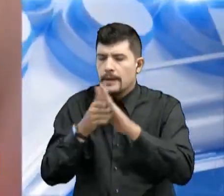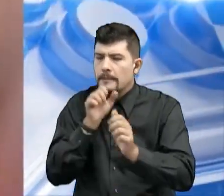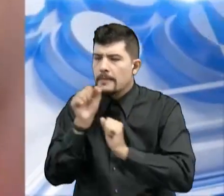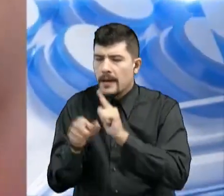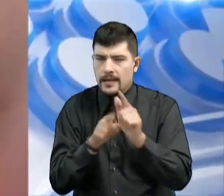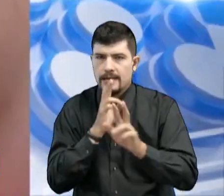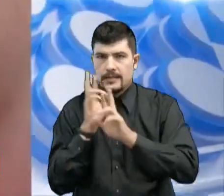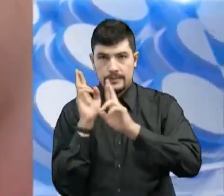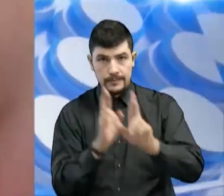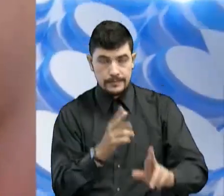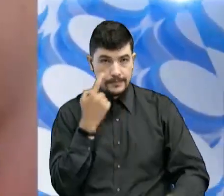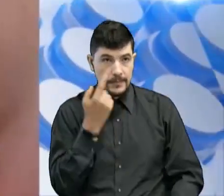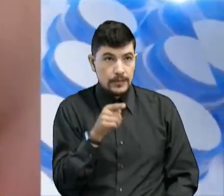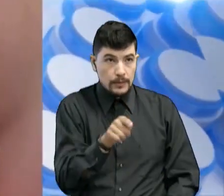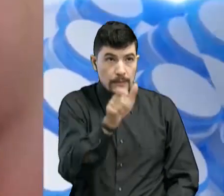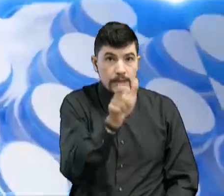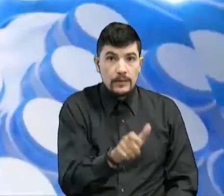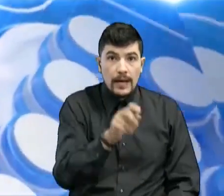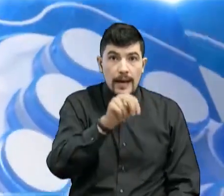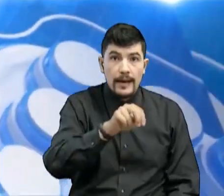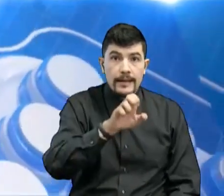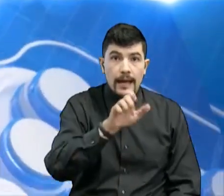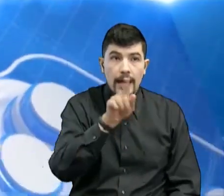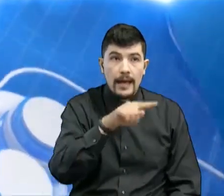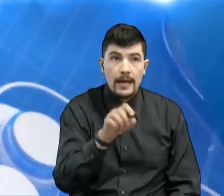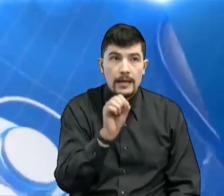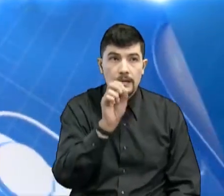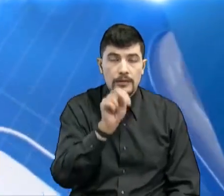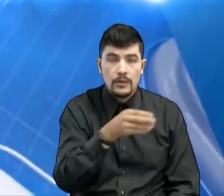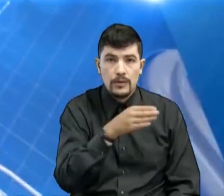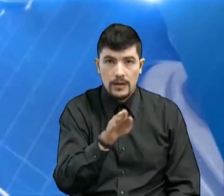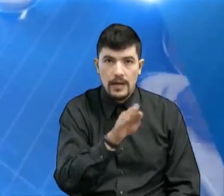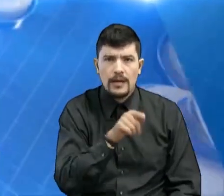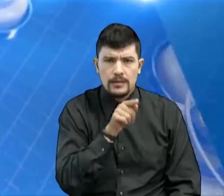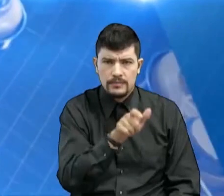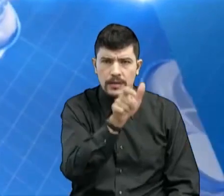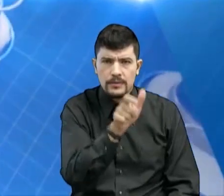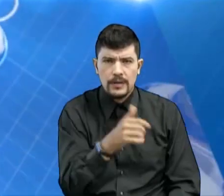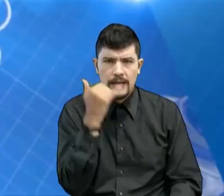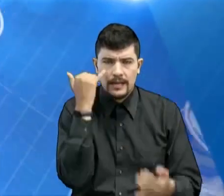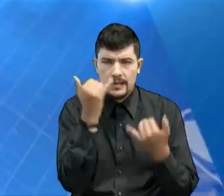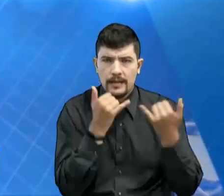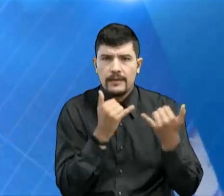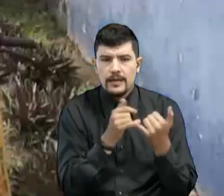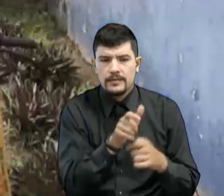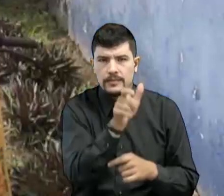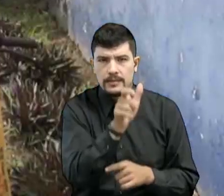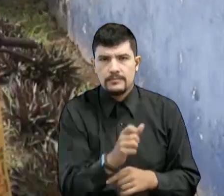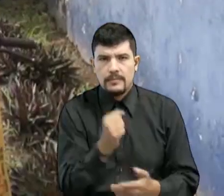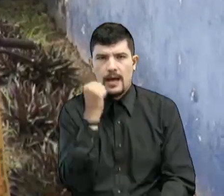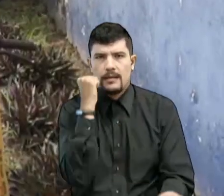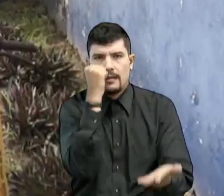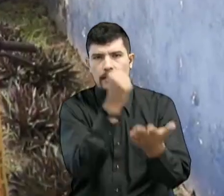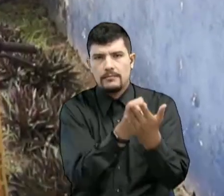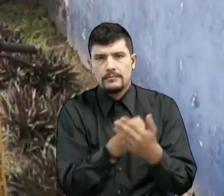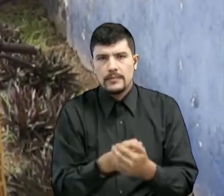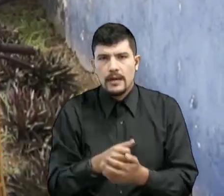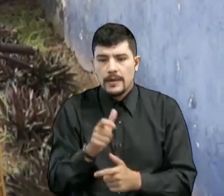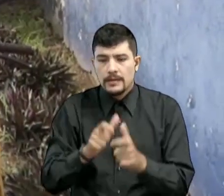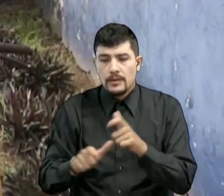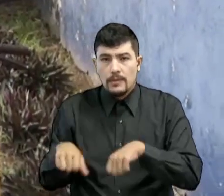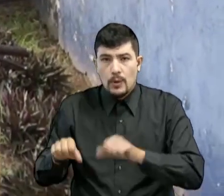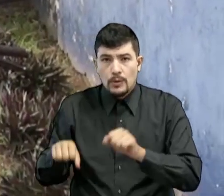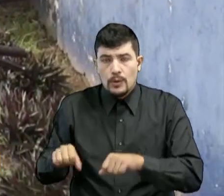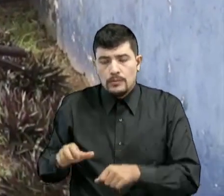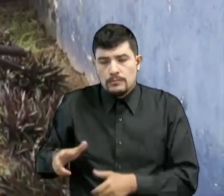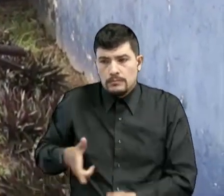Como Nelson Armando Beltrán, fue identificado el repartidor de productos tienda a tienda, quien fue asesinado al parecer por hombres que se movilizaban en